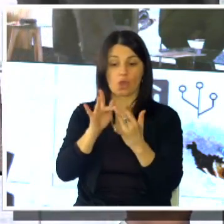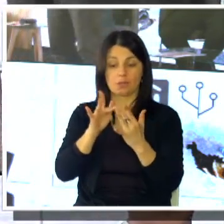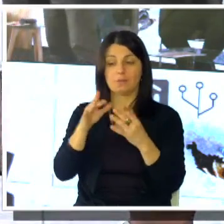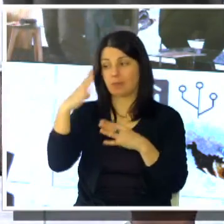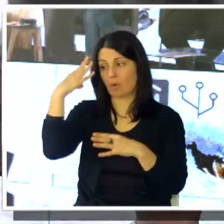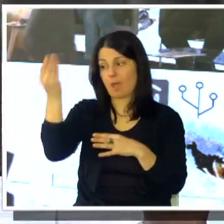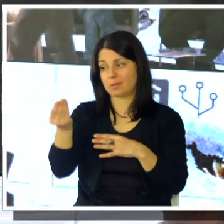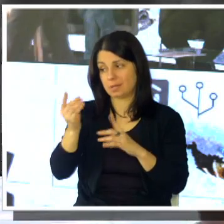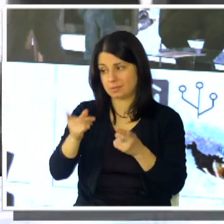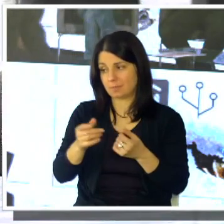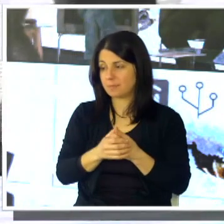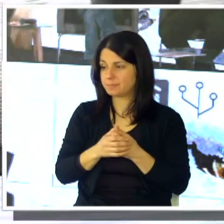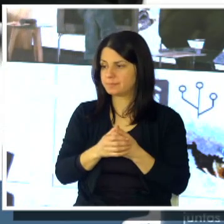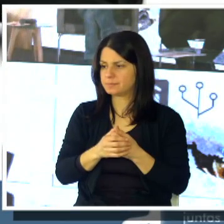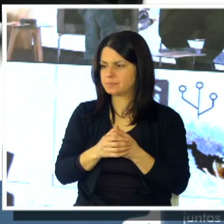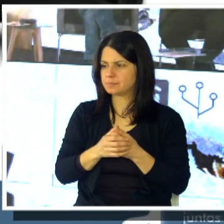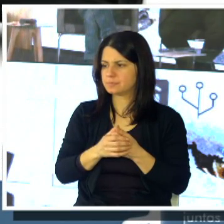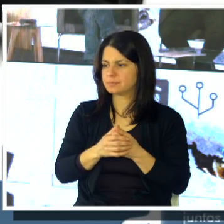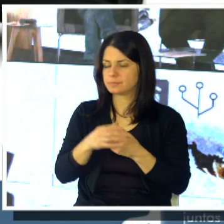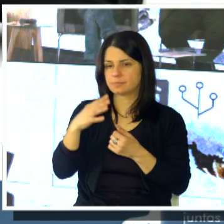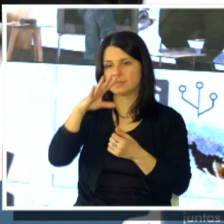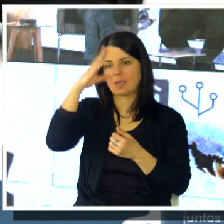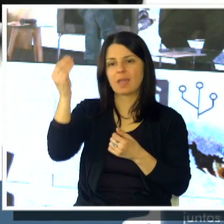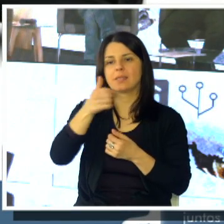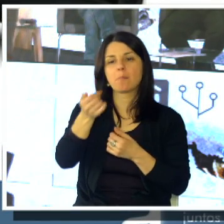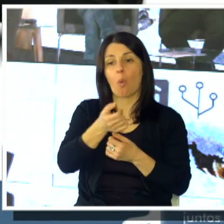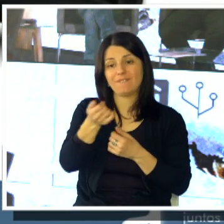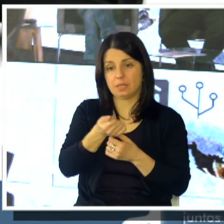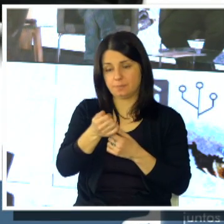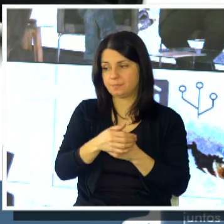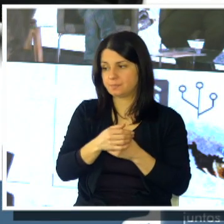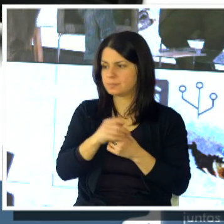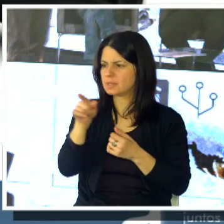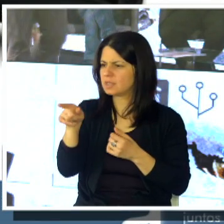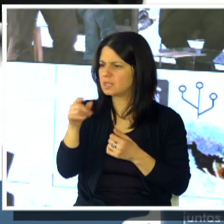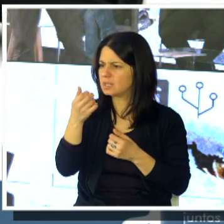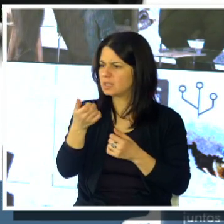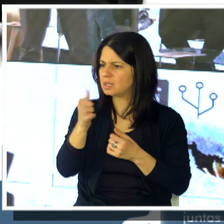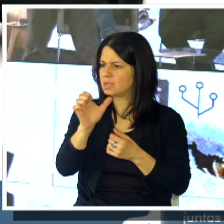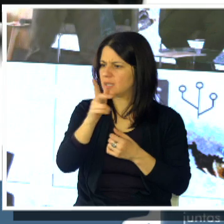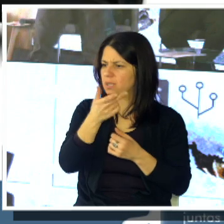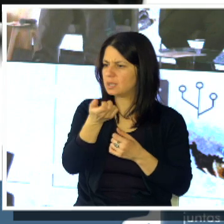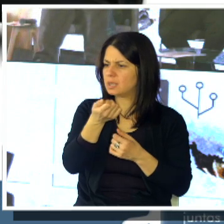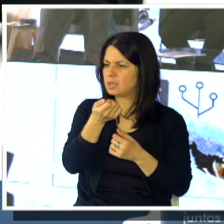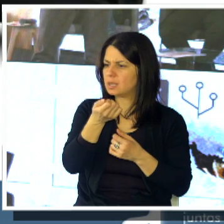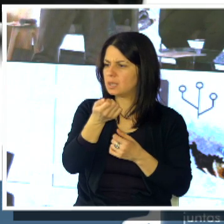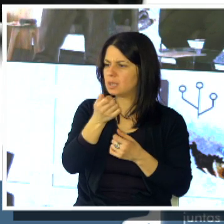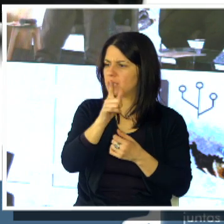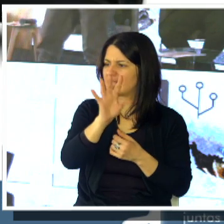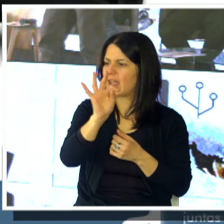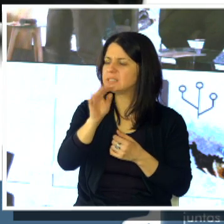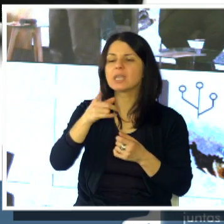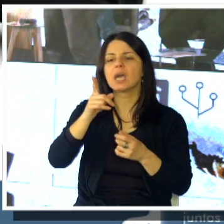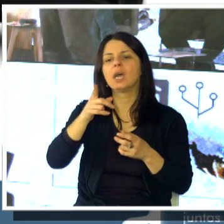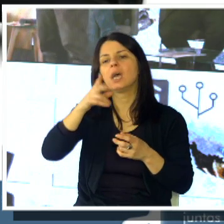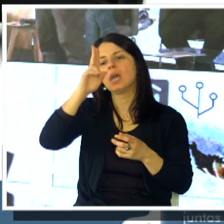Antel, en ese caso, móvil, la red móvil lo utilizan. Acá tenemos otro caso con el Hospital Maciel,